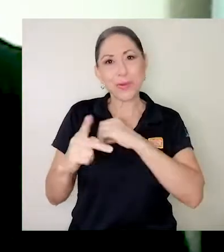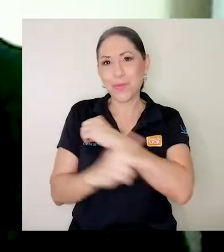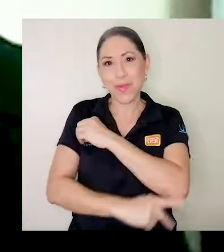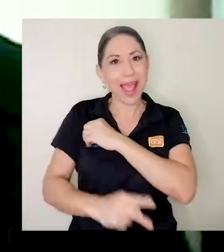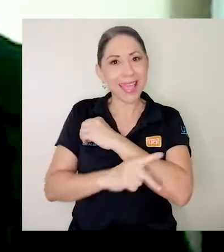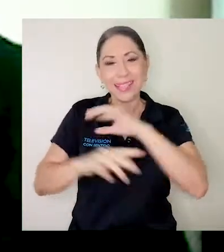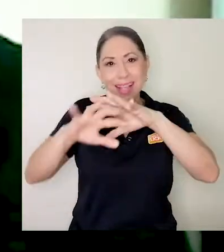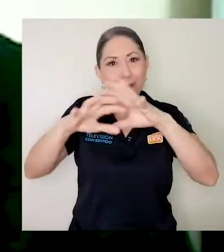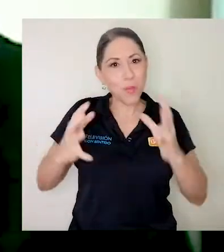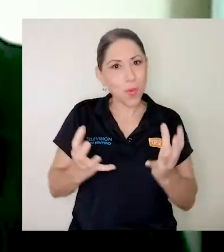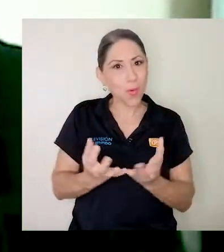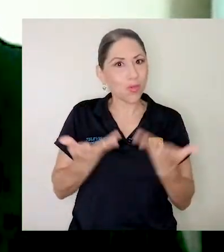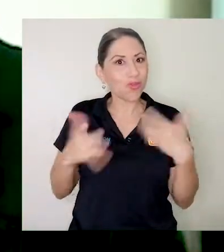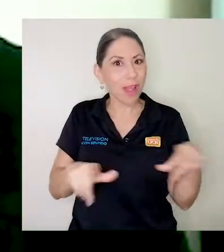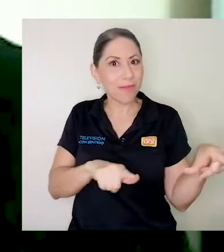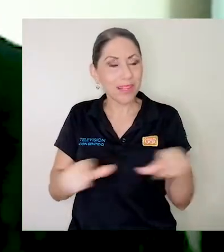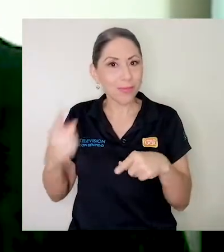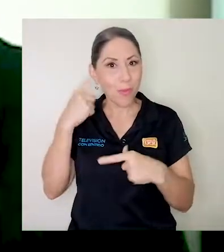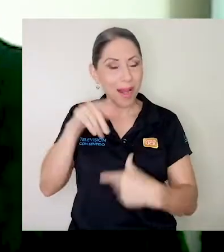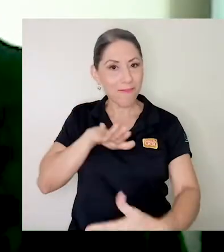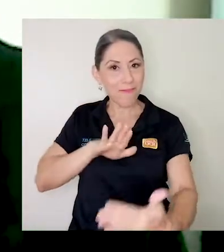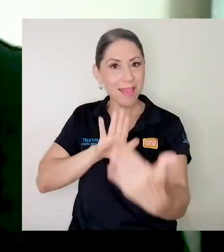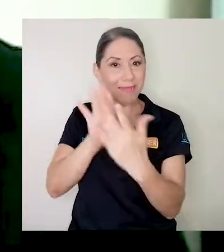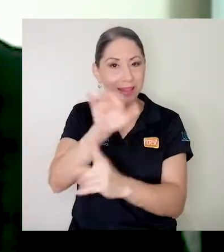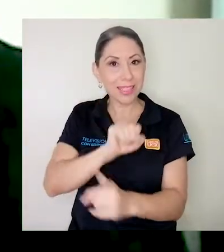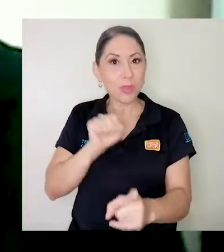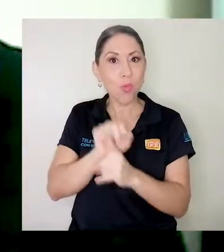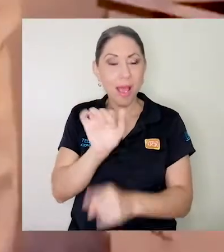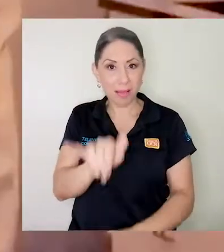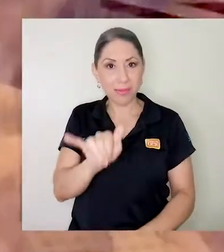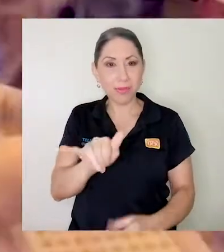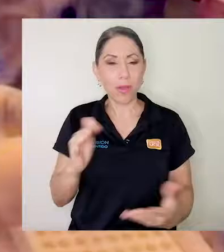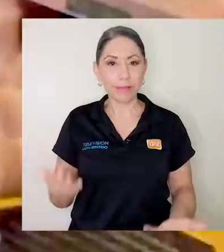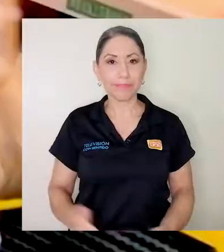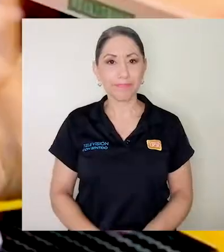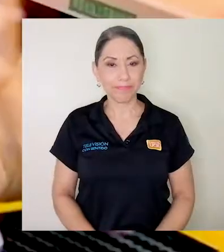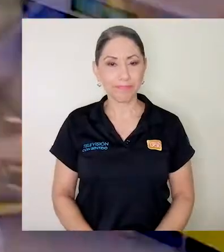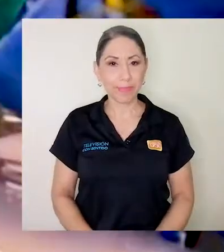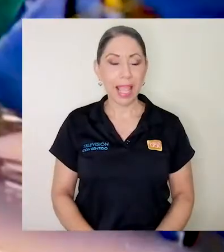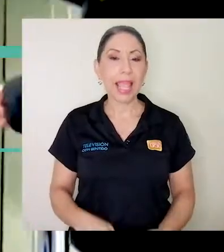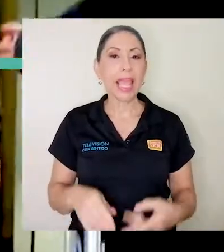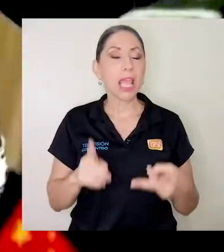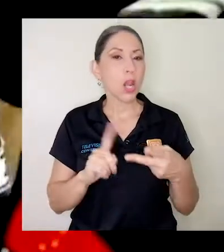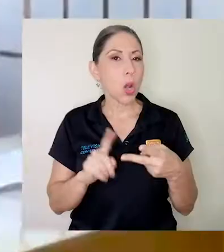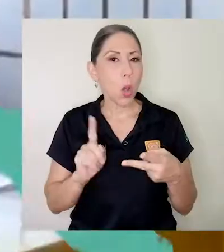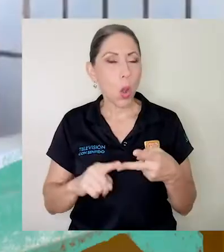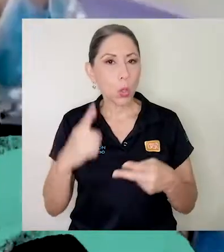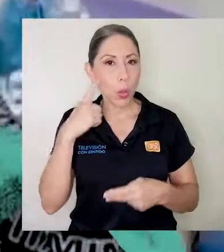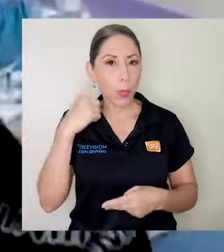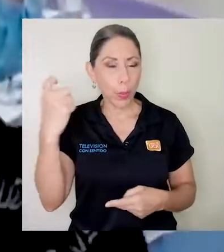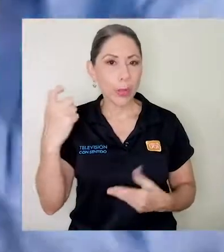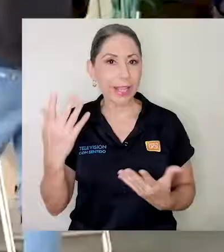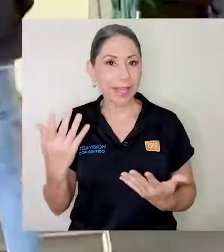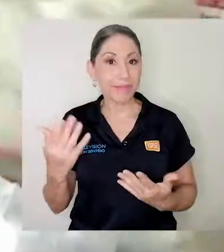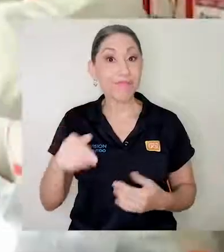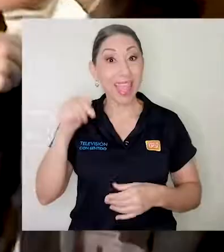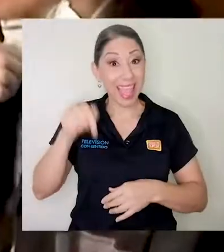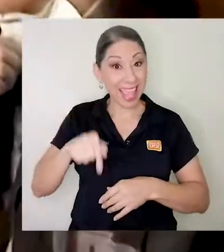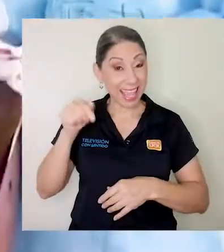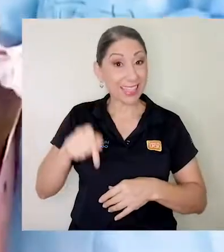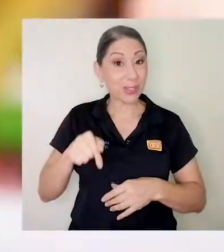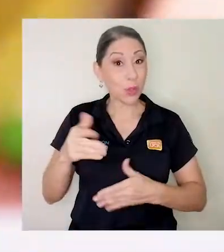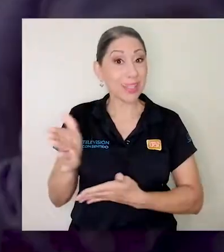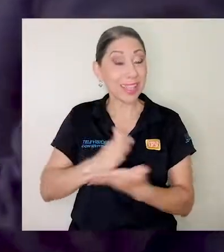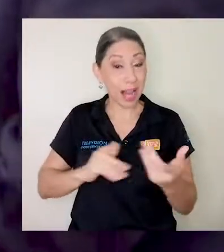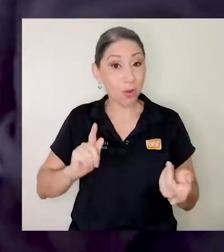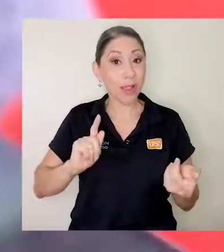para abordar una situación sanitaria de esta naturaleza. Y lo otro, porque esto va a ser algo